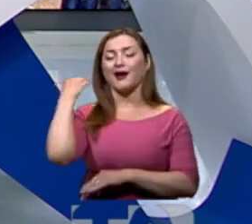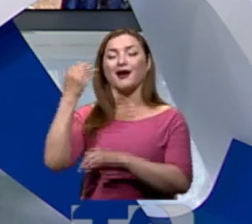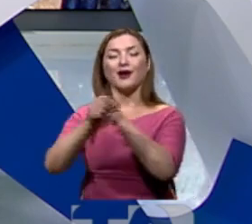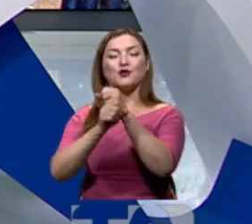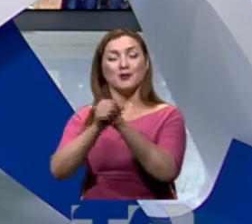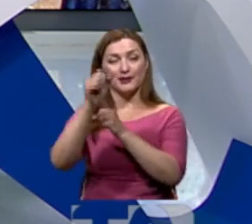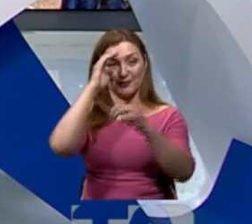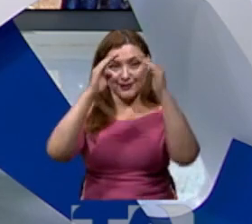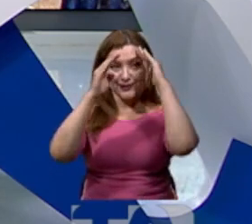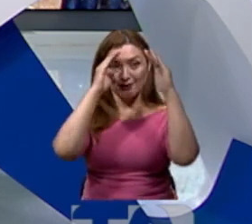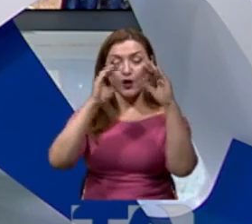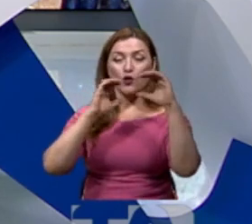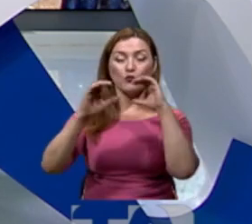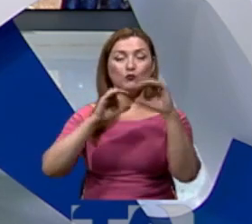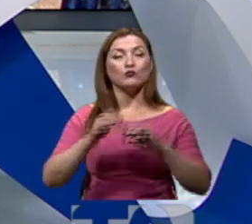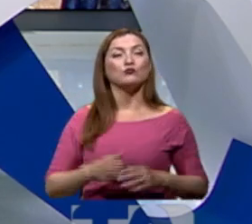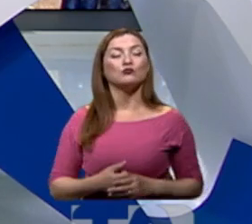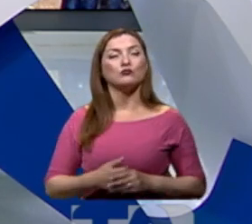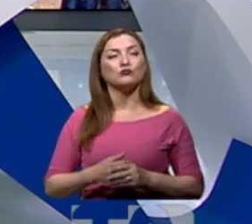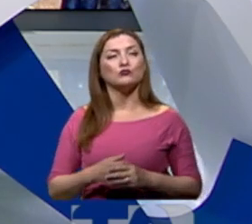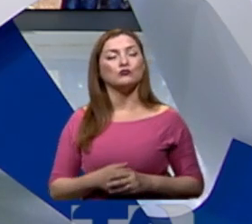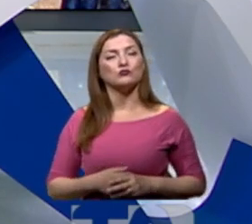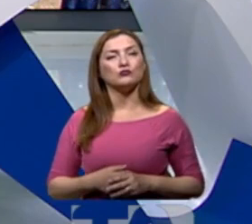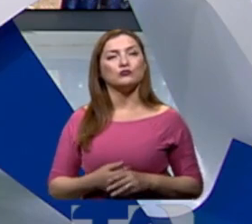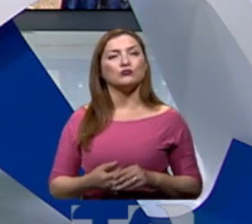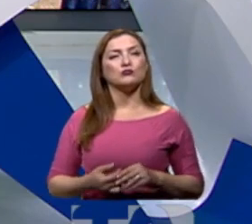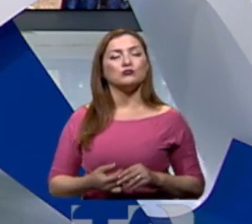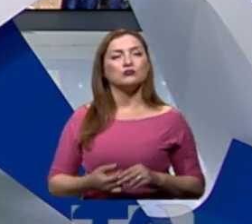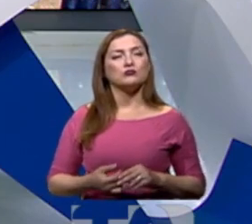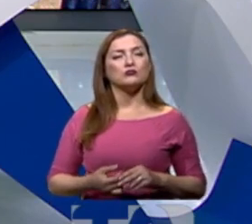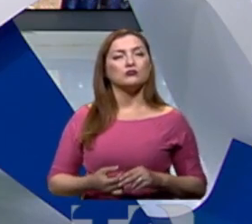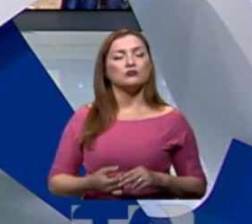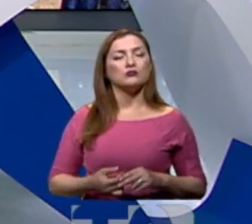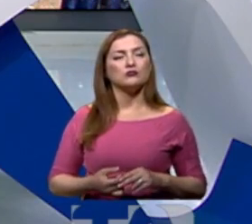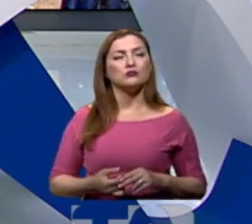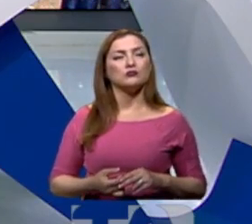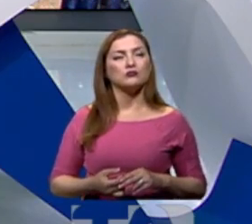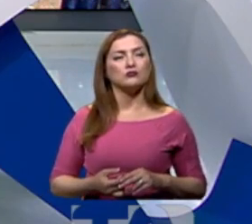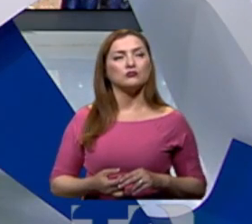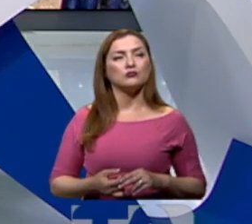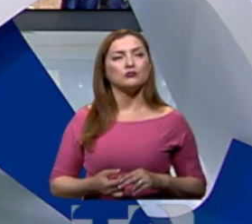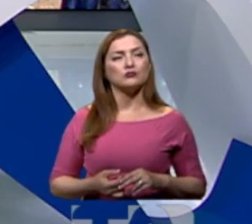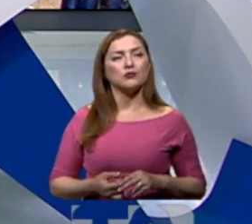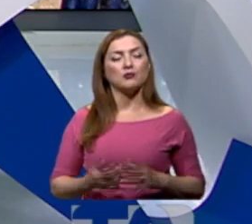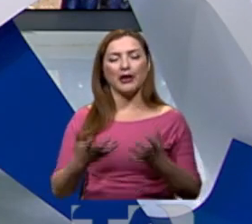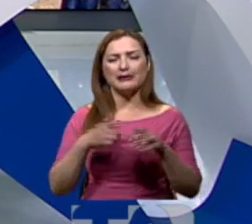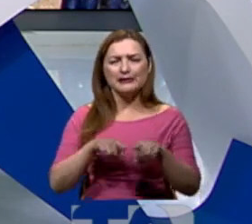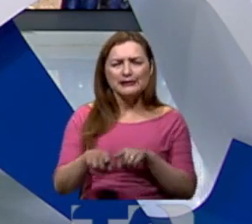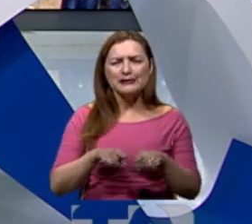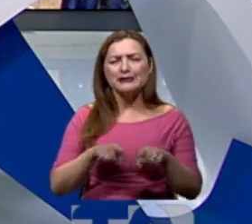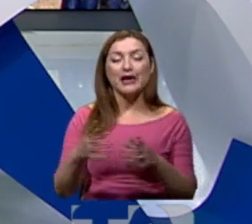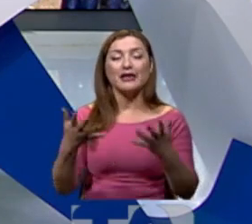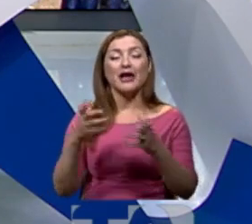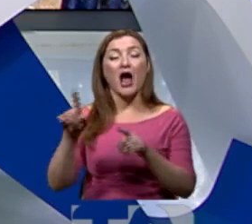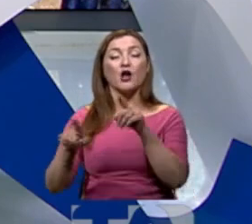de Silvio. Estaba hablando con Franklin precisamente porque contando los tiempos, Franklin está detrás de este récord. Después está Jami,